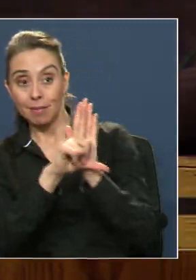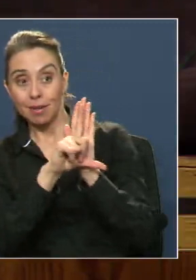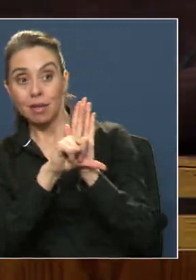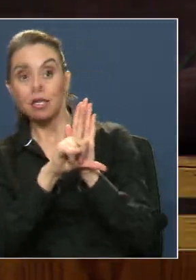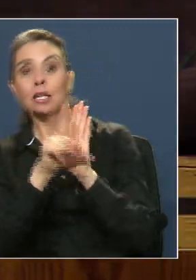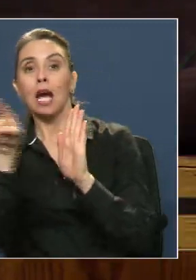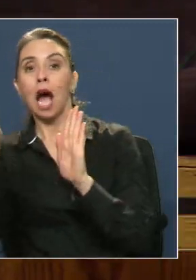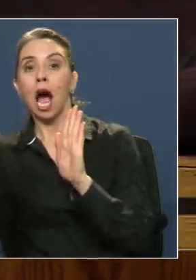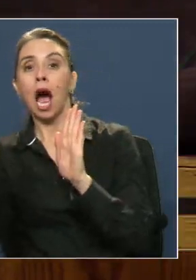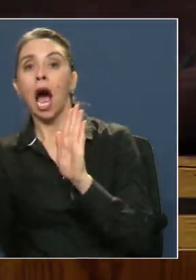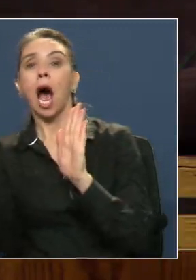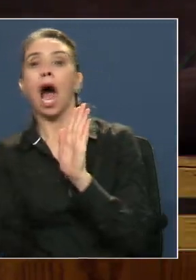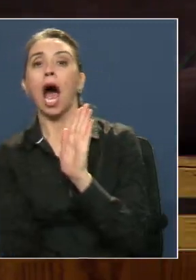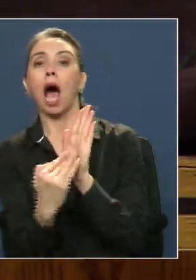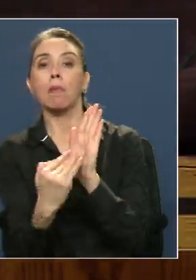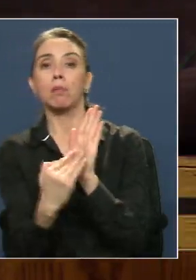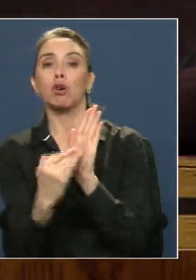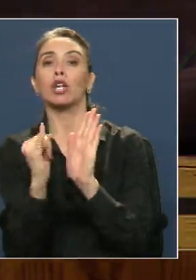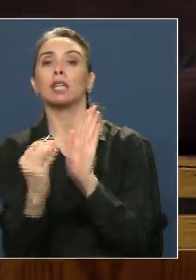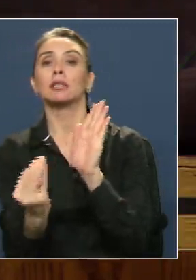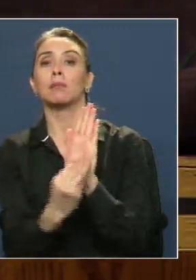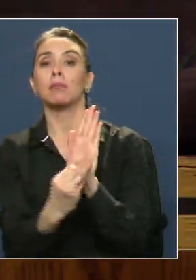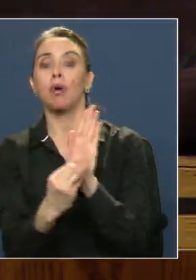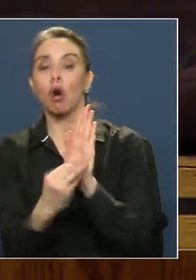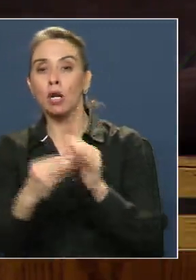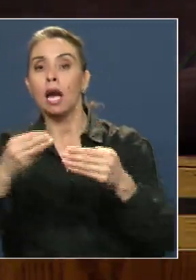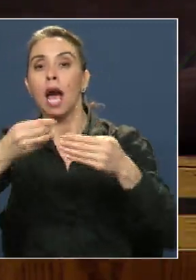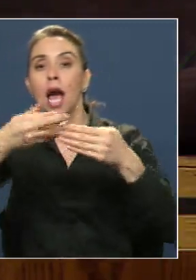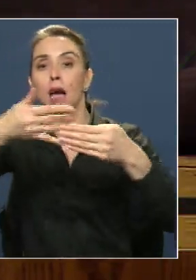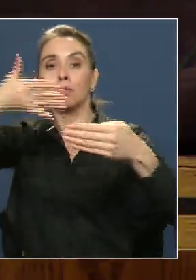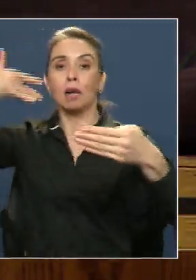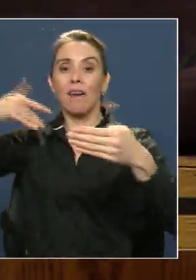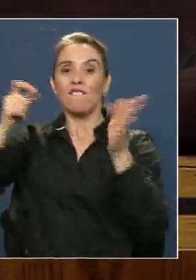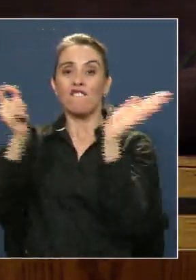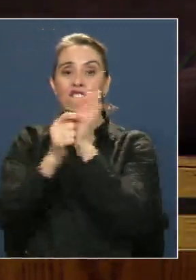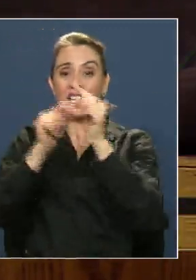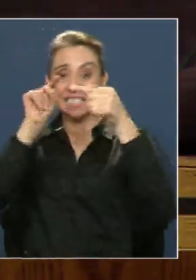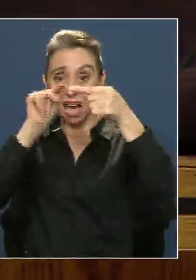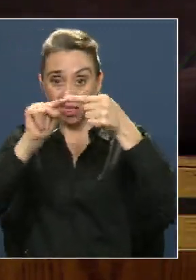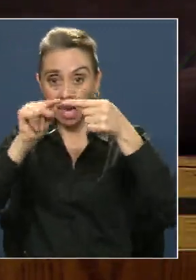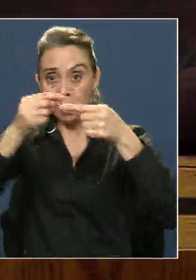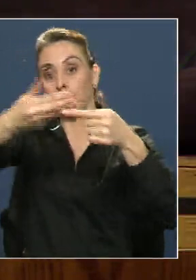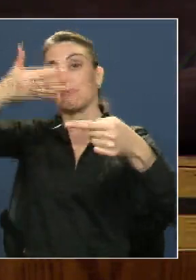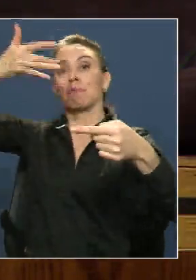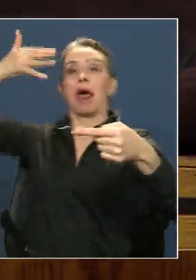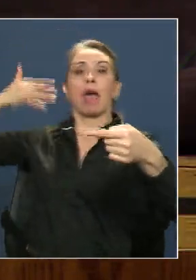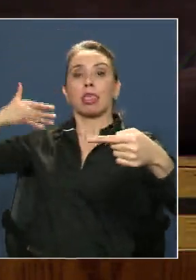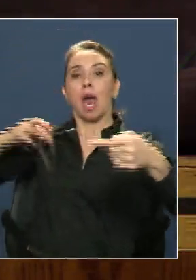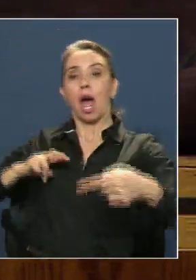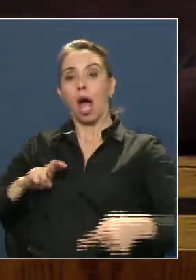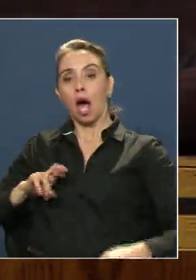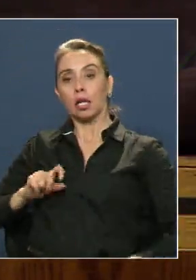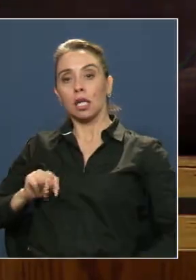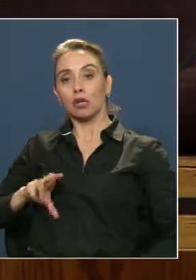la necesidad de darle retroactividad a partir de una fecha determinada. Señor Presidente,